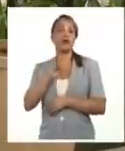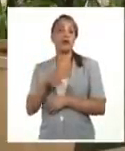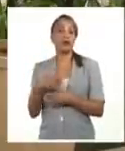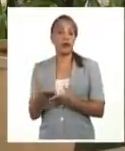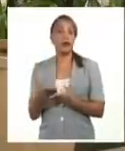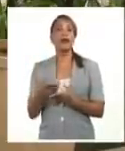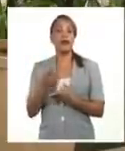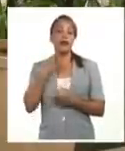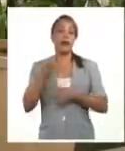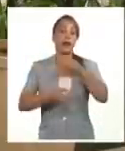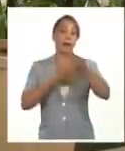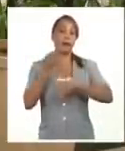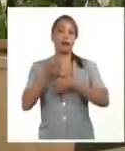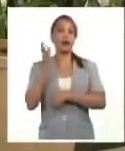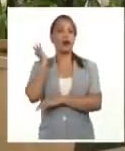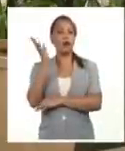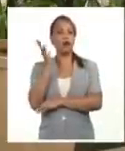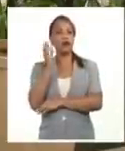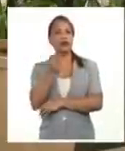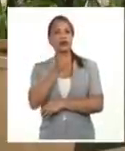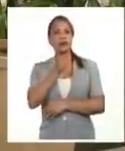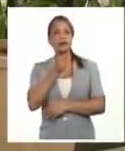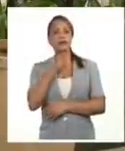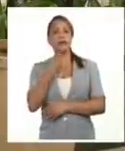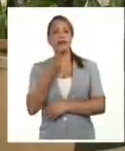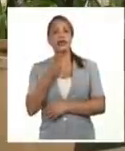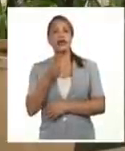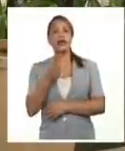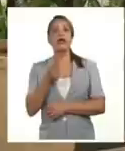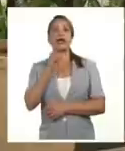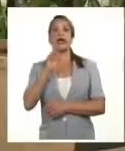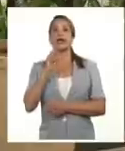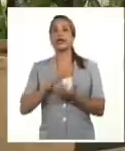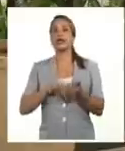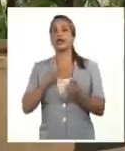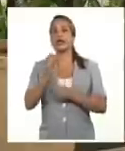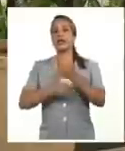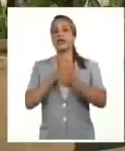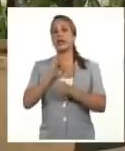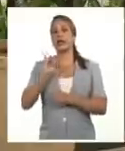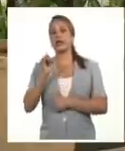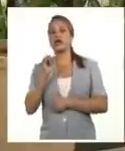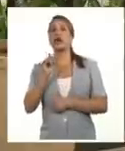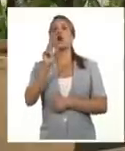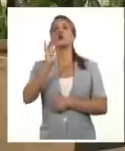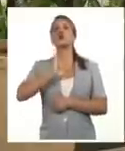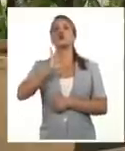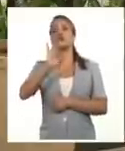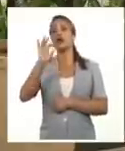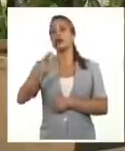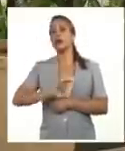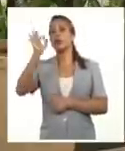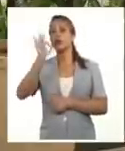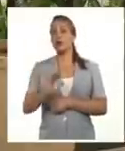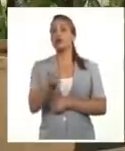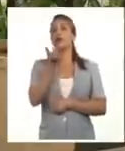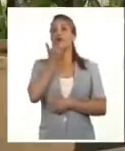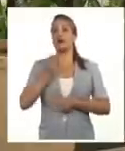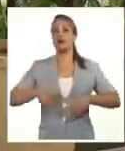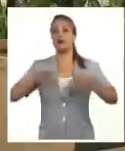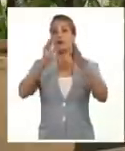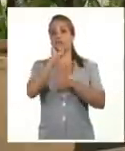porque lo mencionó en la conferencia Enríquez Calzadilla, sufrió hasta un 80% de daños como consecuencia de